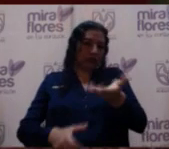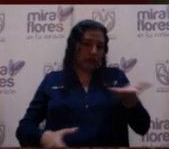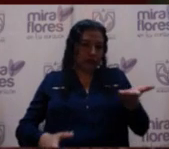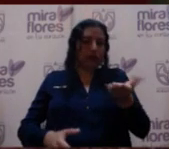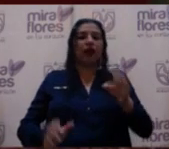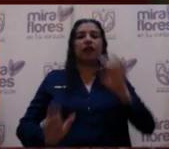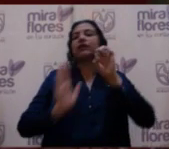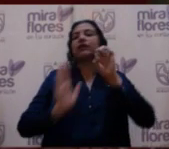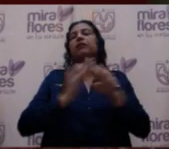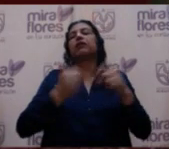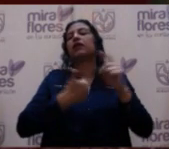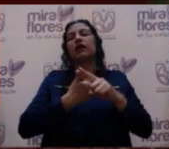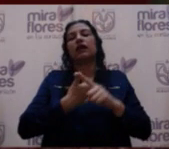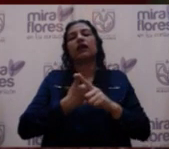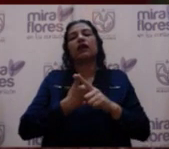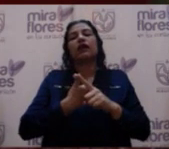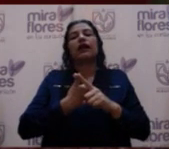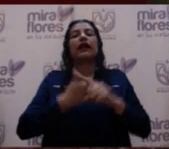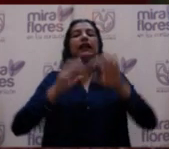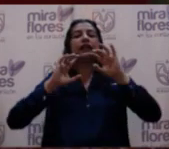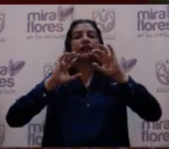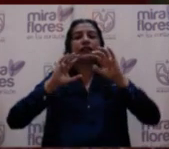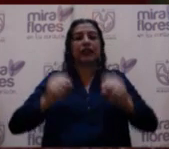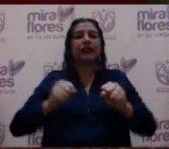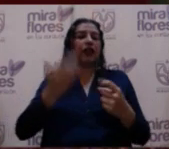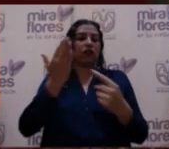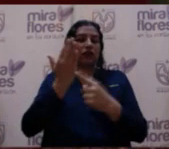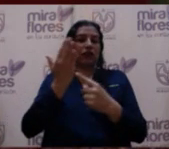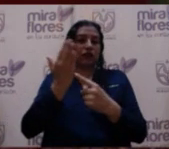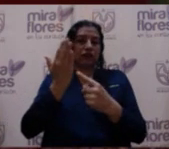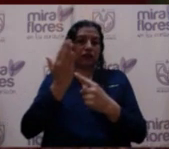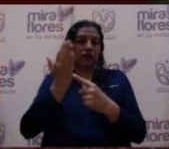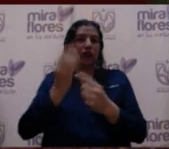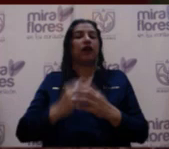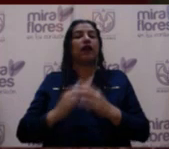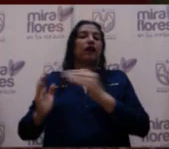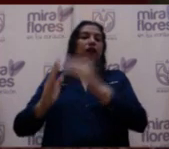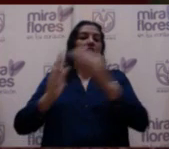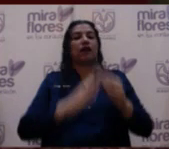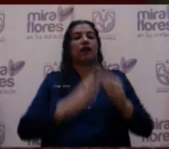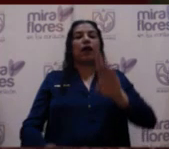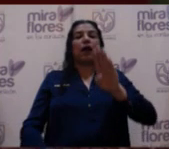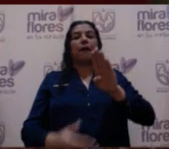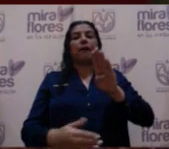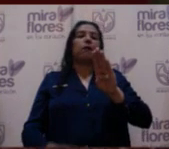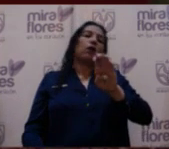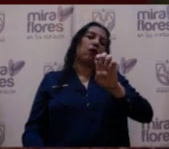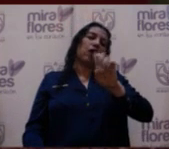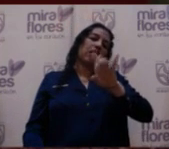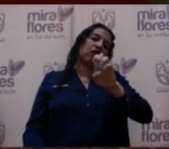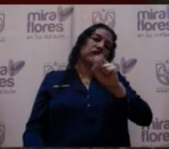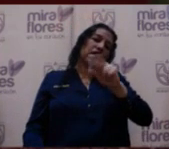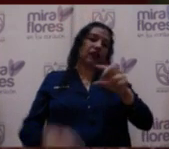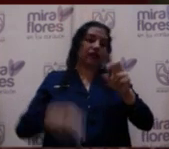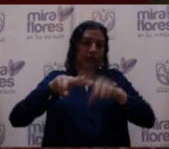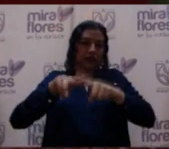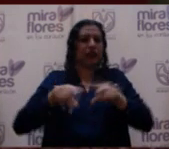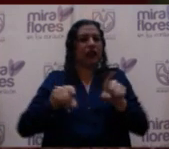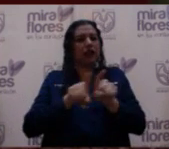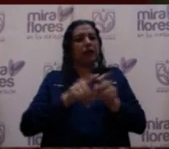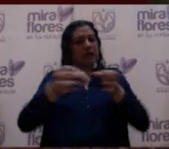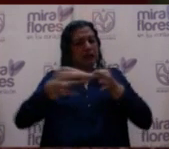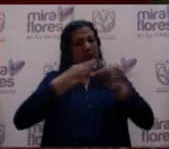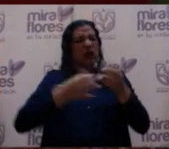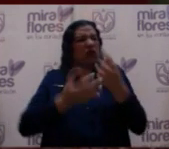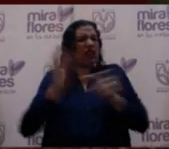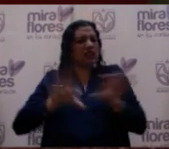por ejemplo, el secretario de Tecnología de la ciudad de Buenos Aires, que también explicó las cosas que se están haciendo en Buenos